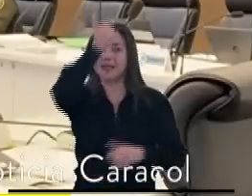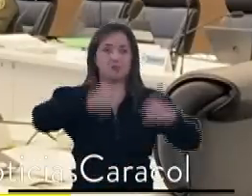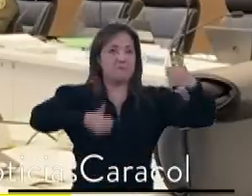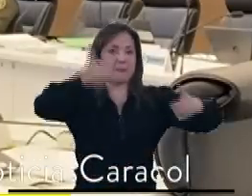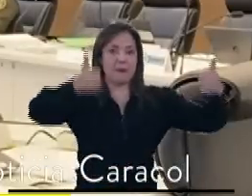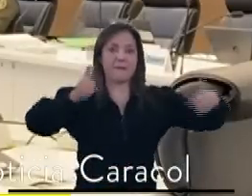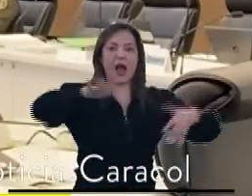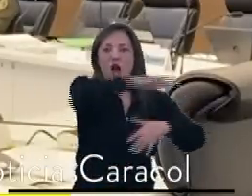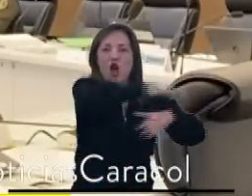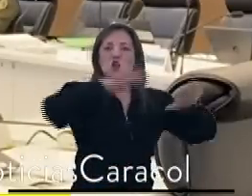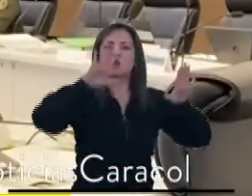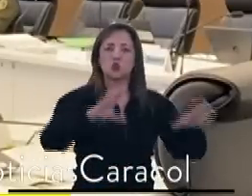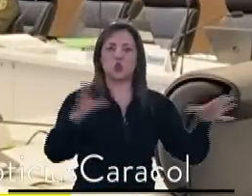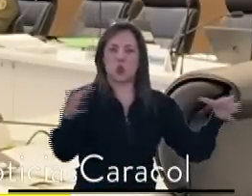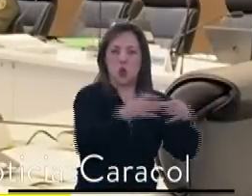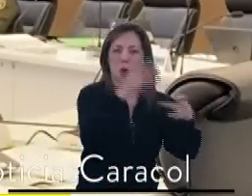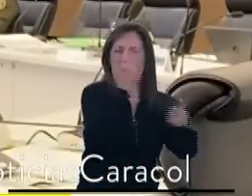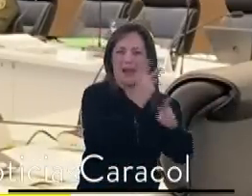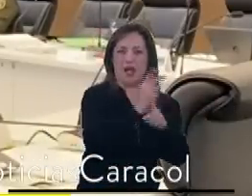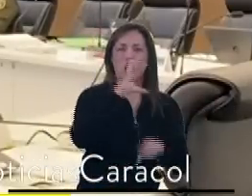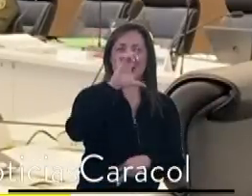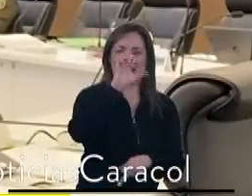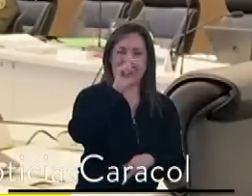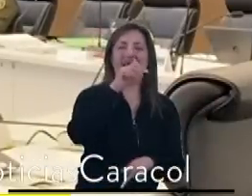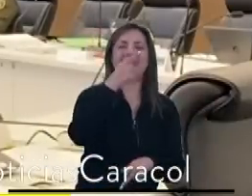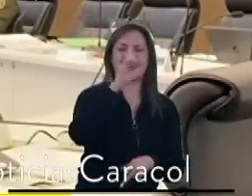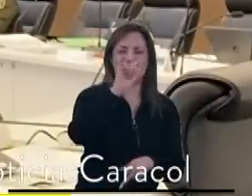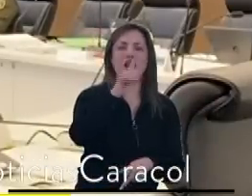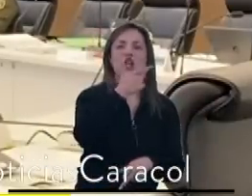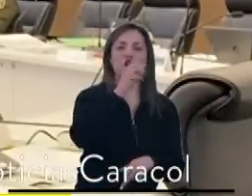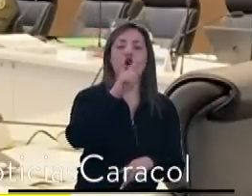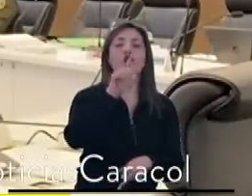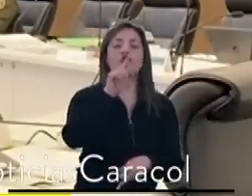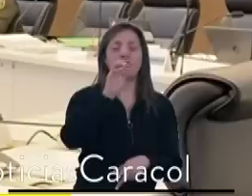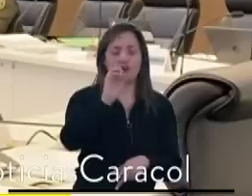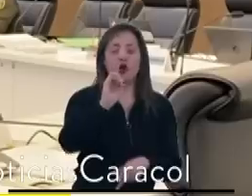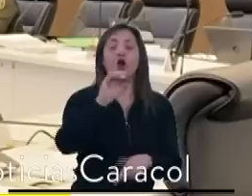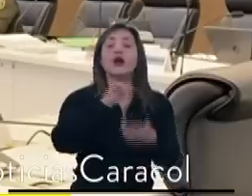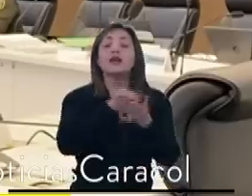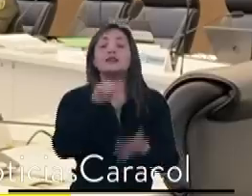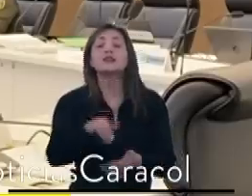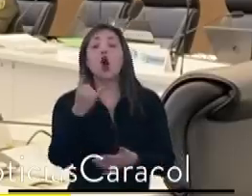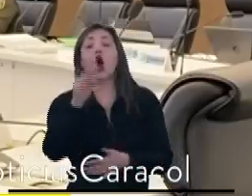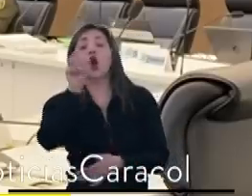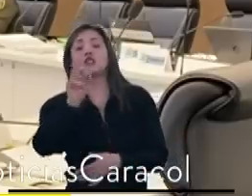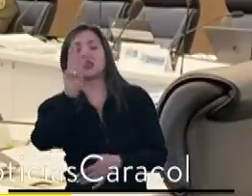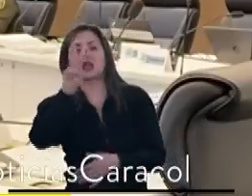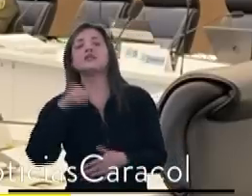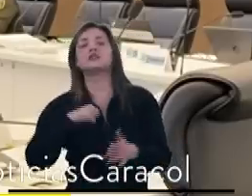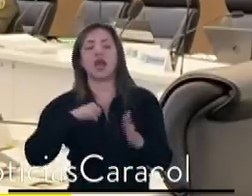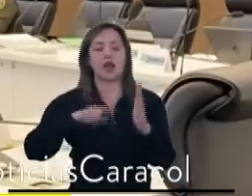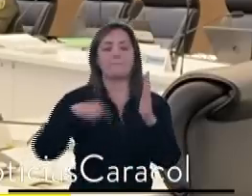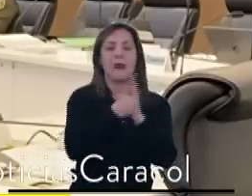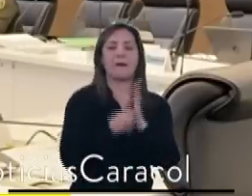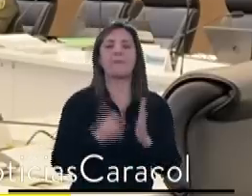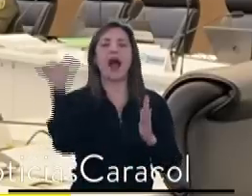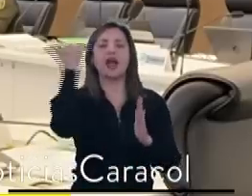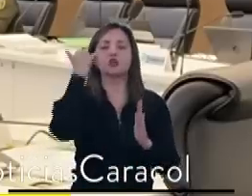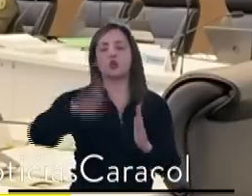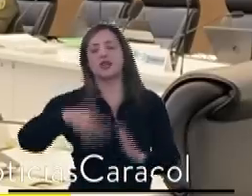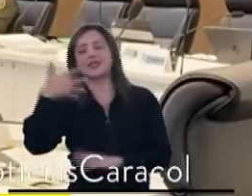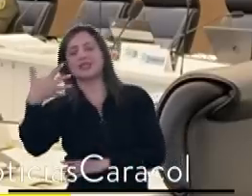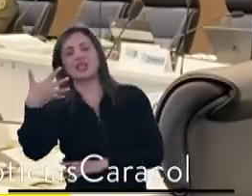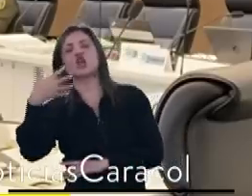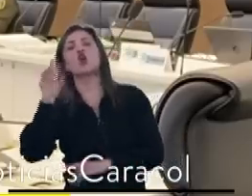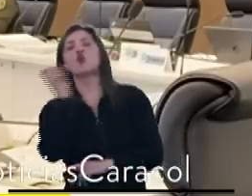Golfo actualmente, 83 presentan notificaciones, de los cuales son 78 con circular azul, 5 con roja.